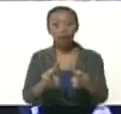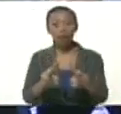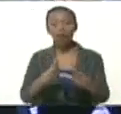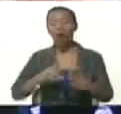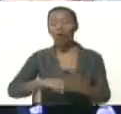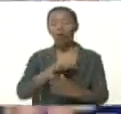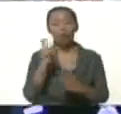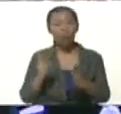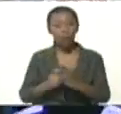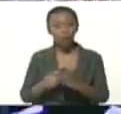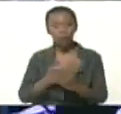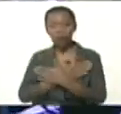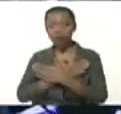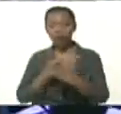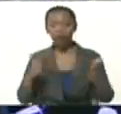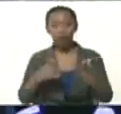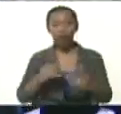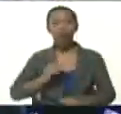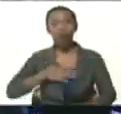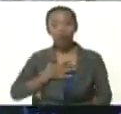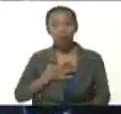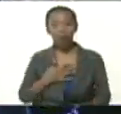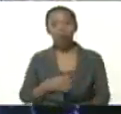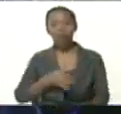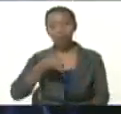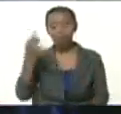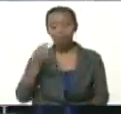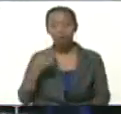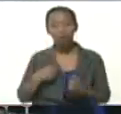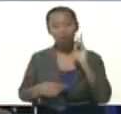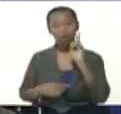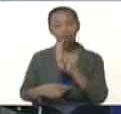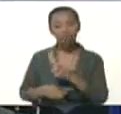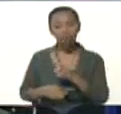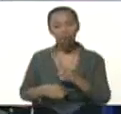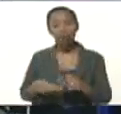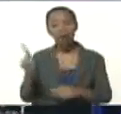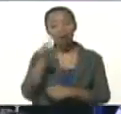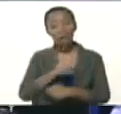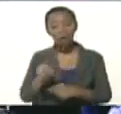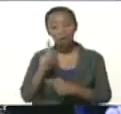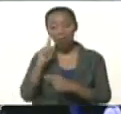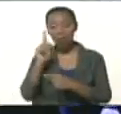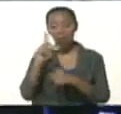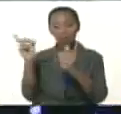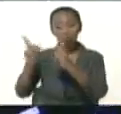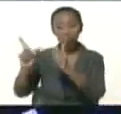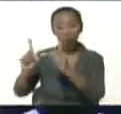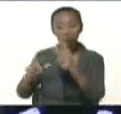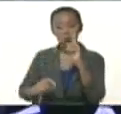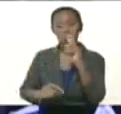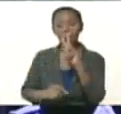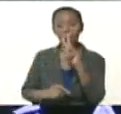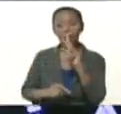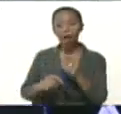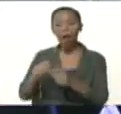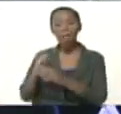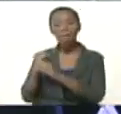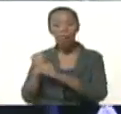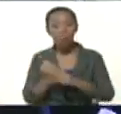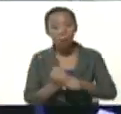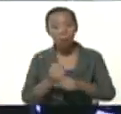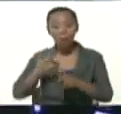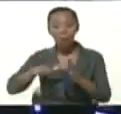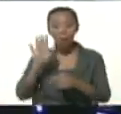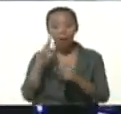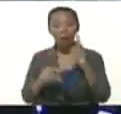totalmente dispuestos a colaborar en lo que se pueda. Correcto, yo veo las cuñas de Cauchos Ya cuando estoy viendo el béisbol. Correcto. O el básquet. Sí, sí,